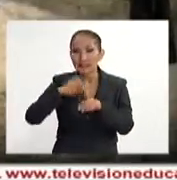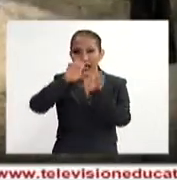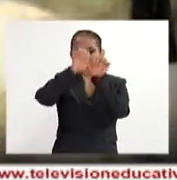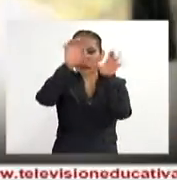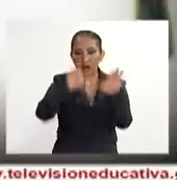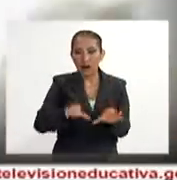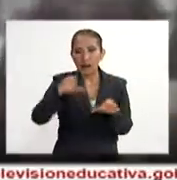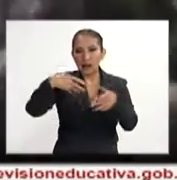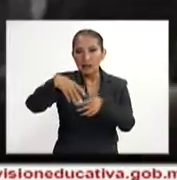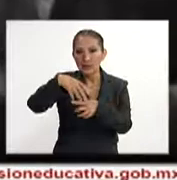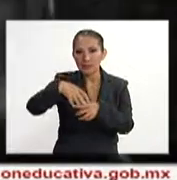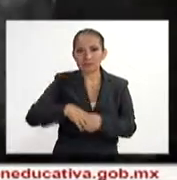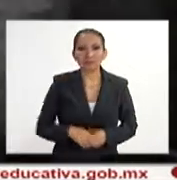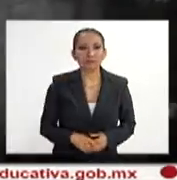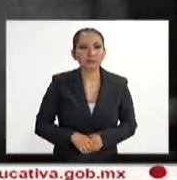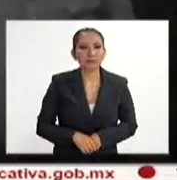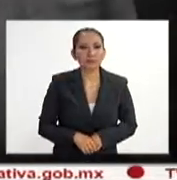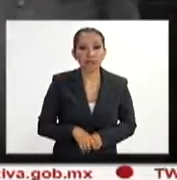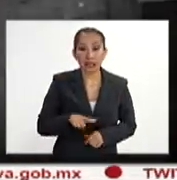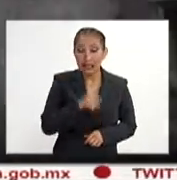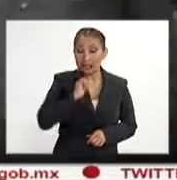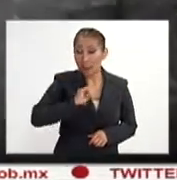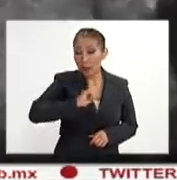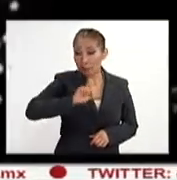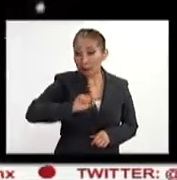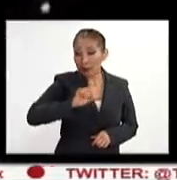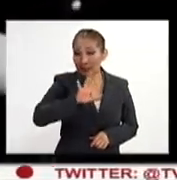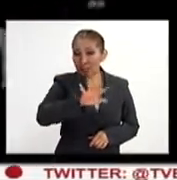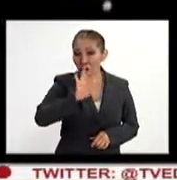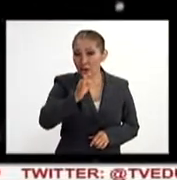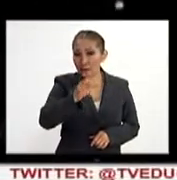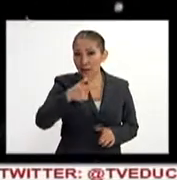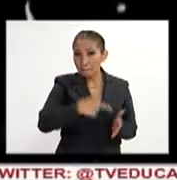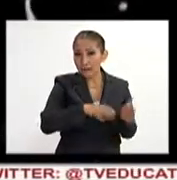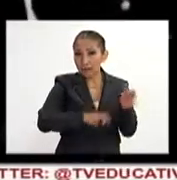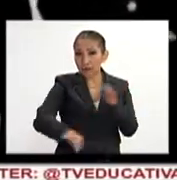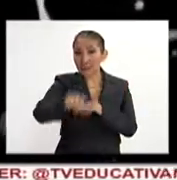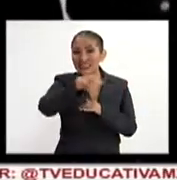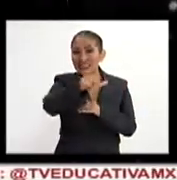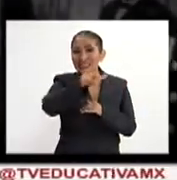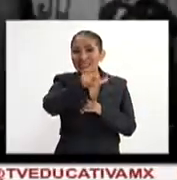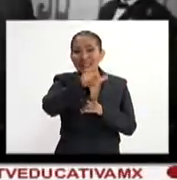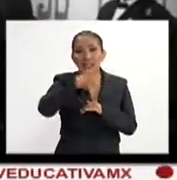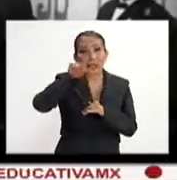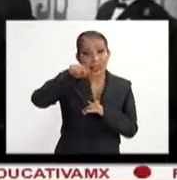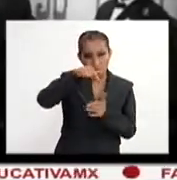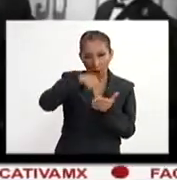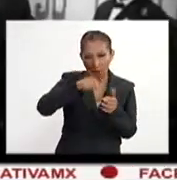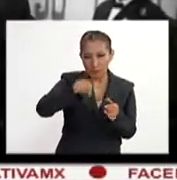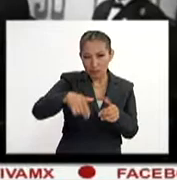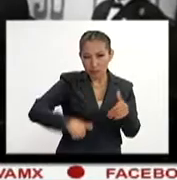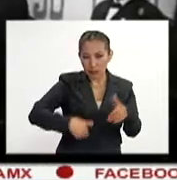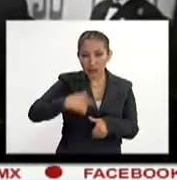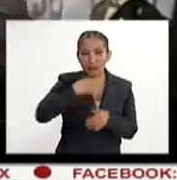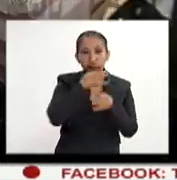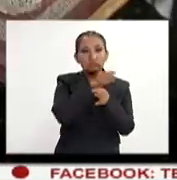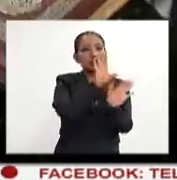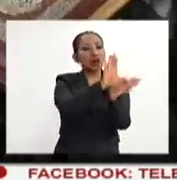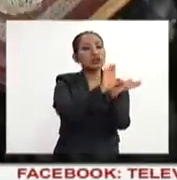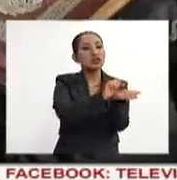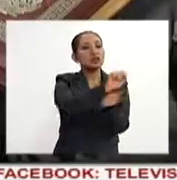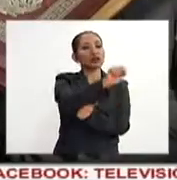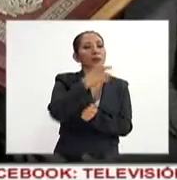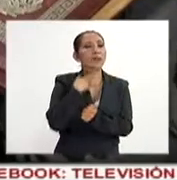las Campanas. Ya en el siglo XX, el 5 de febrero de 1917, en este teatro fue promulgada la